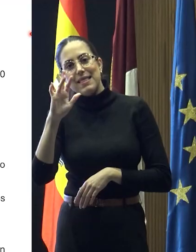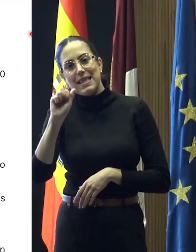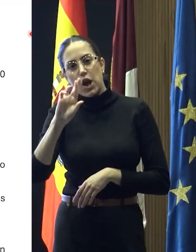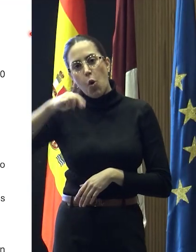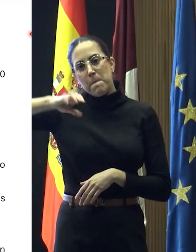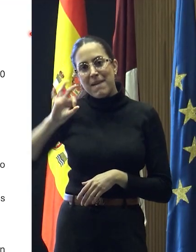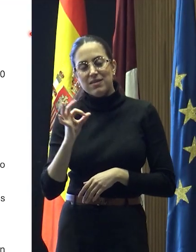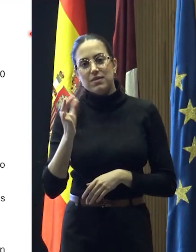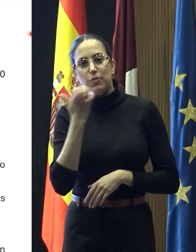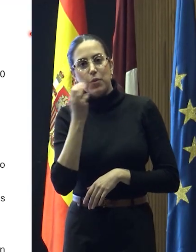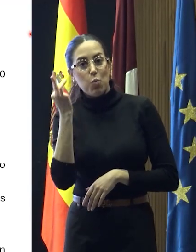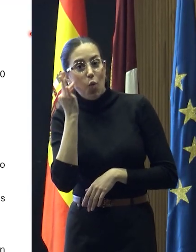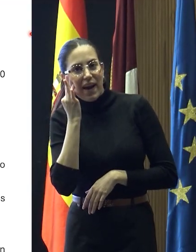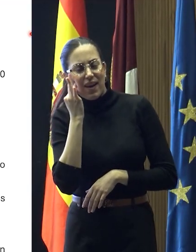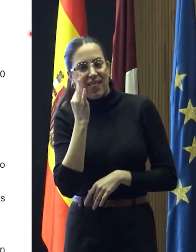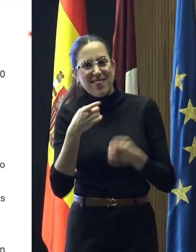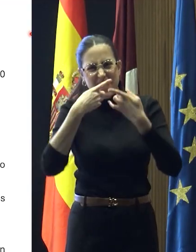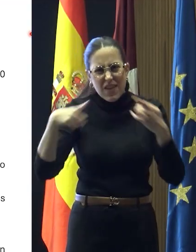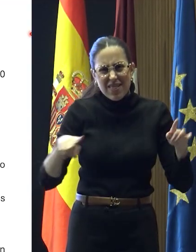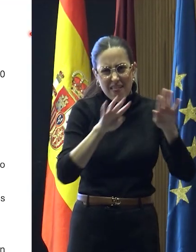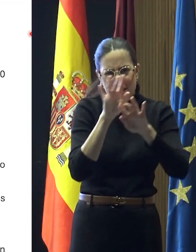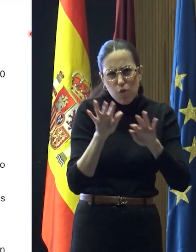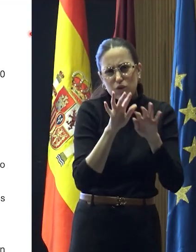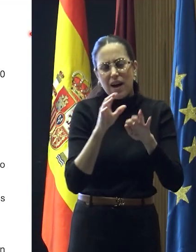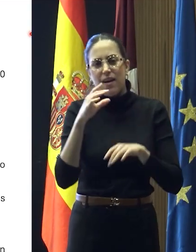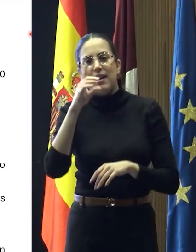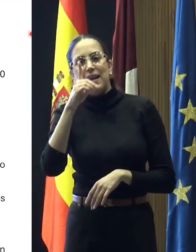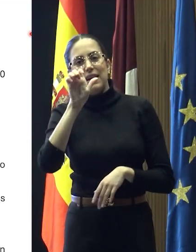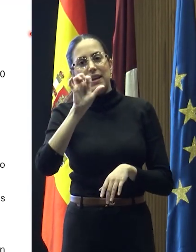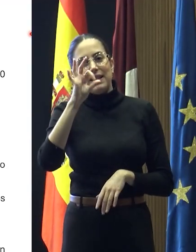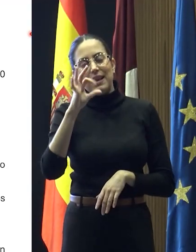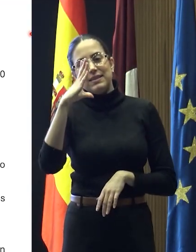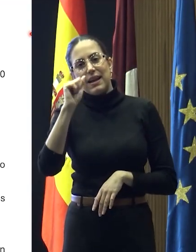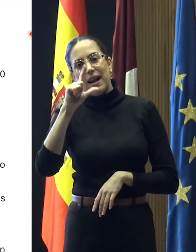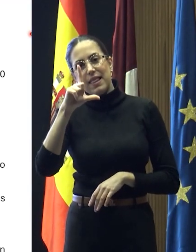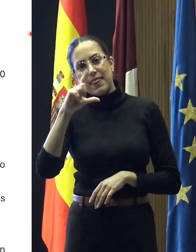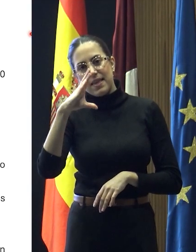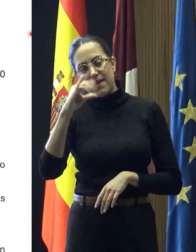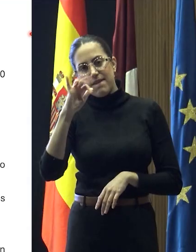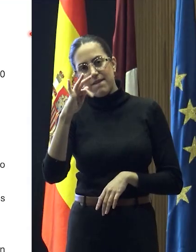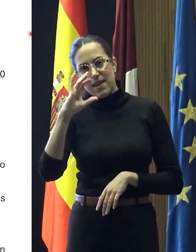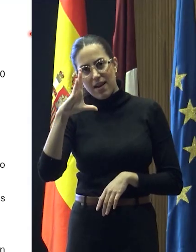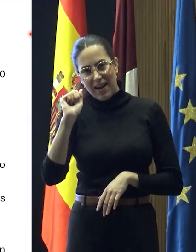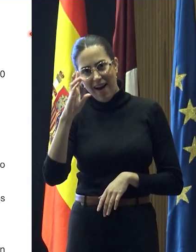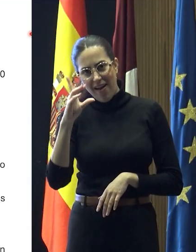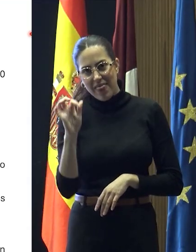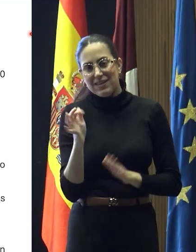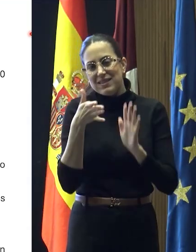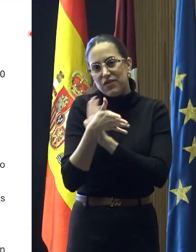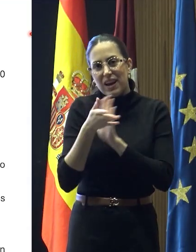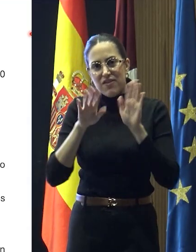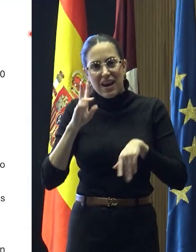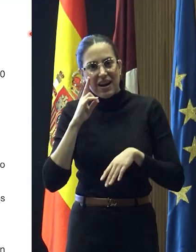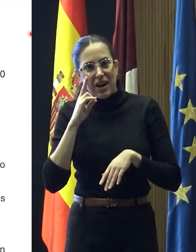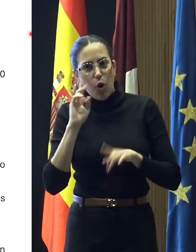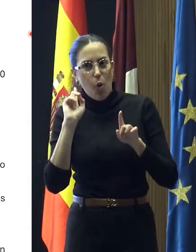difusas, menos calcificadas, y esto daba lugar a un reconocimiento menor, ¿no?,